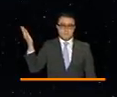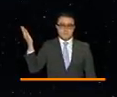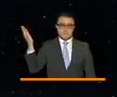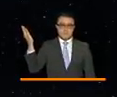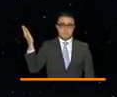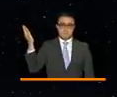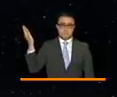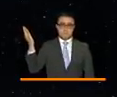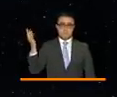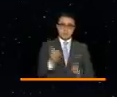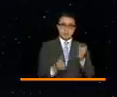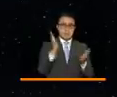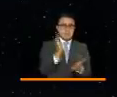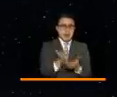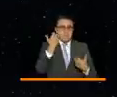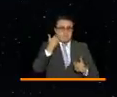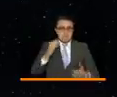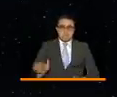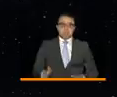26.039.618. Los recuperados son